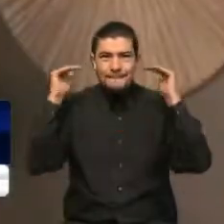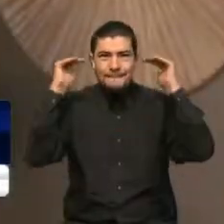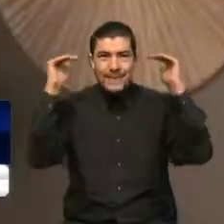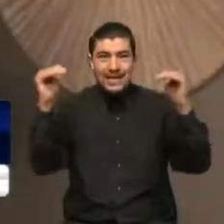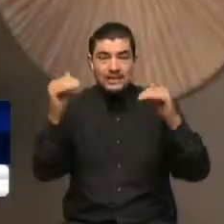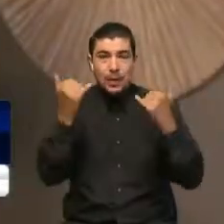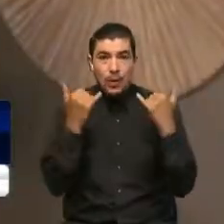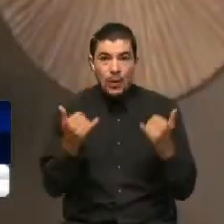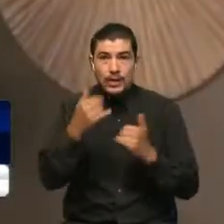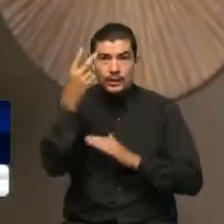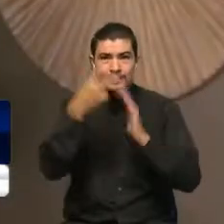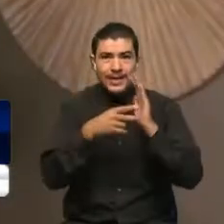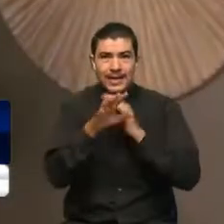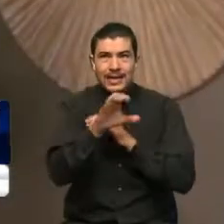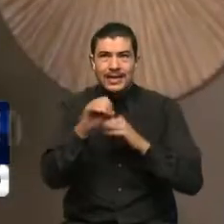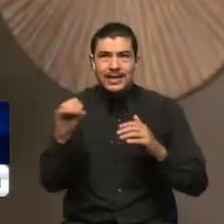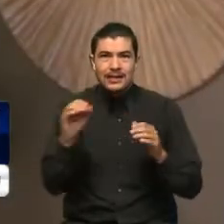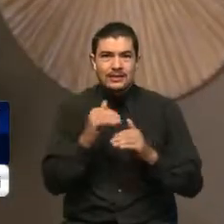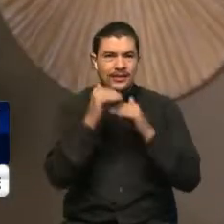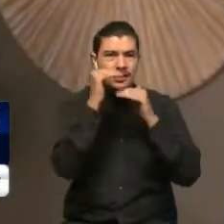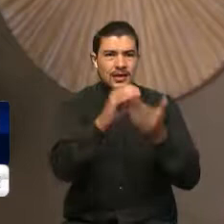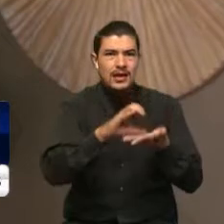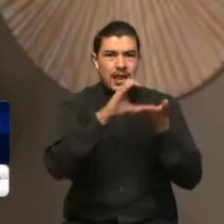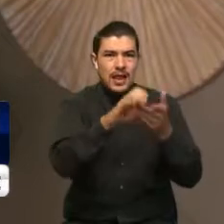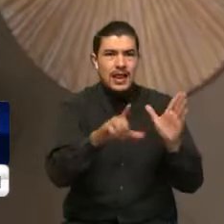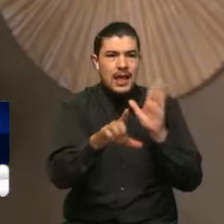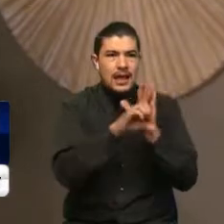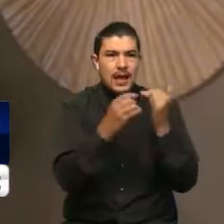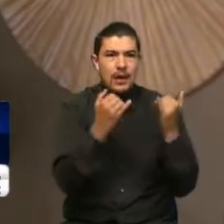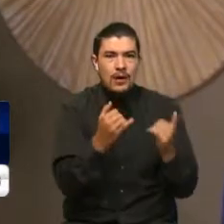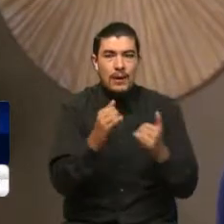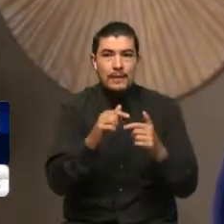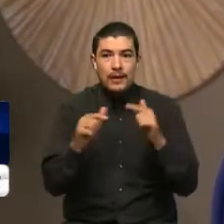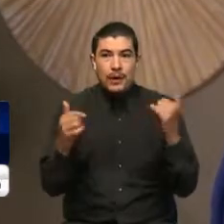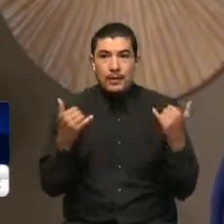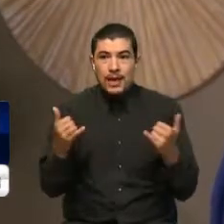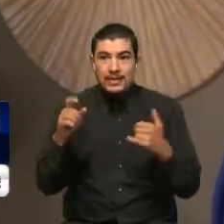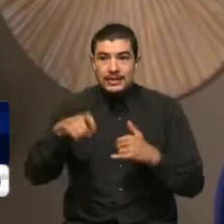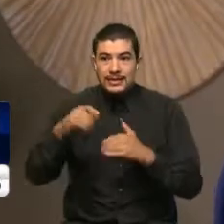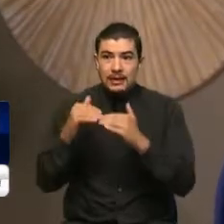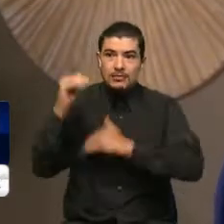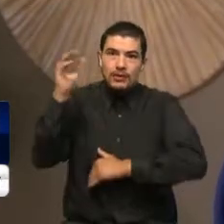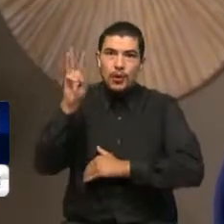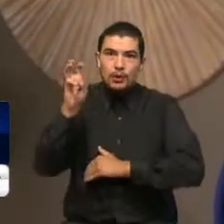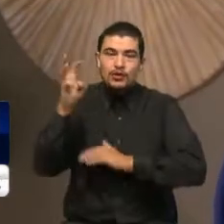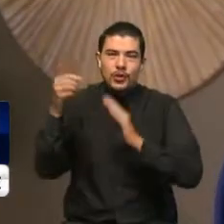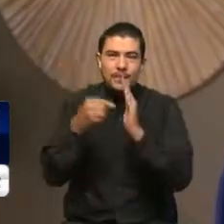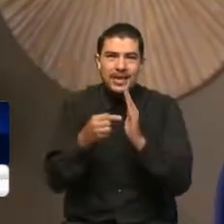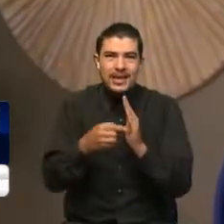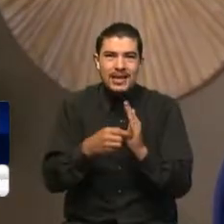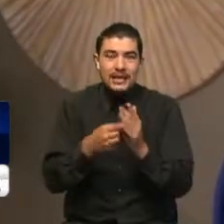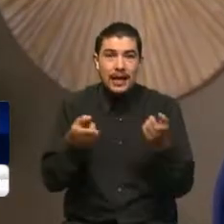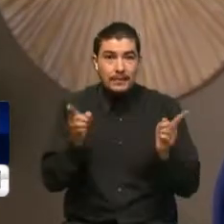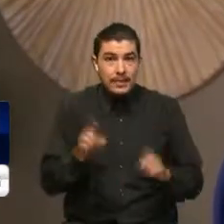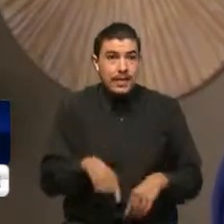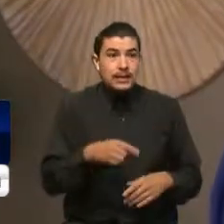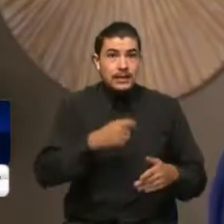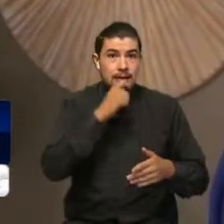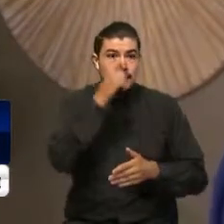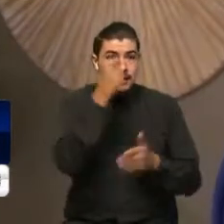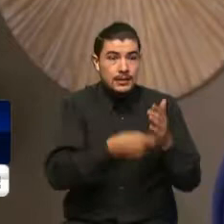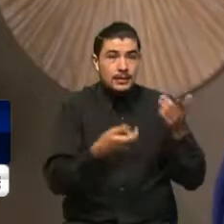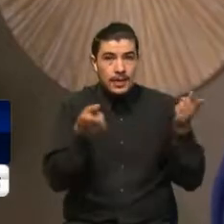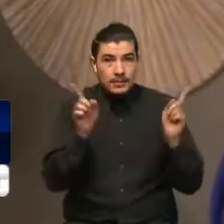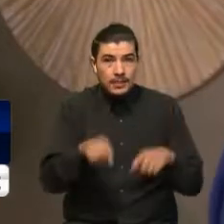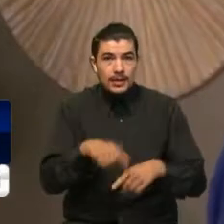es de 2.500 salarios mínimos legales mensuales vigentes vamos a pasar hasta 8000 y vamos a pasar no solamente a multar a las entidad jurídica si vamos a